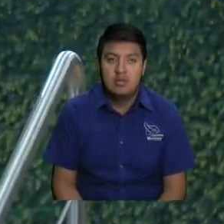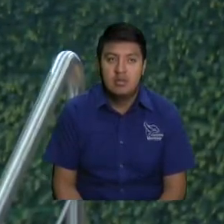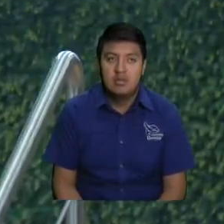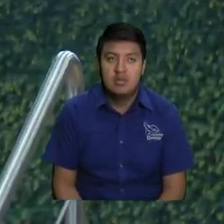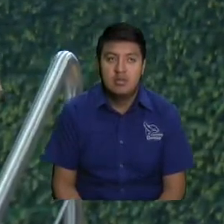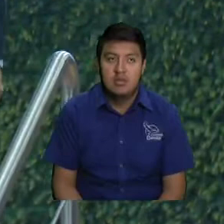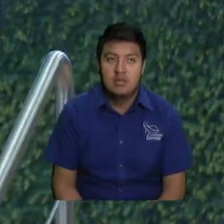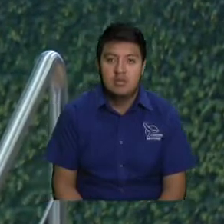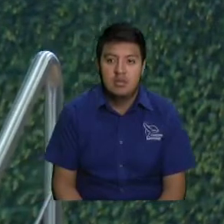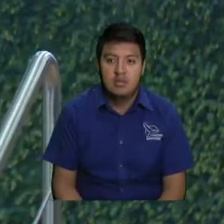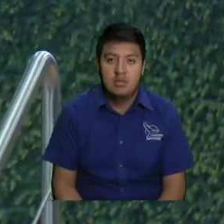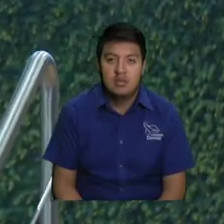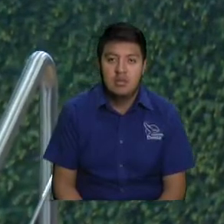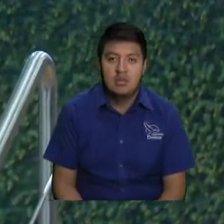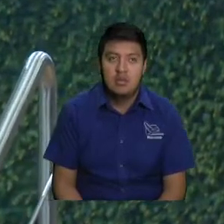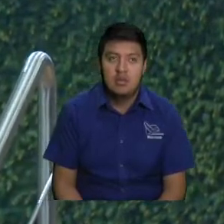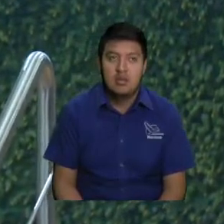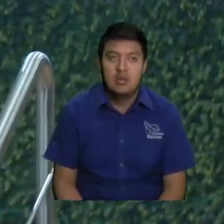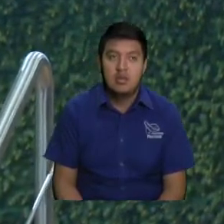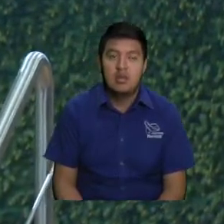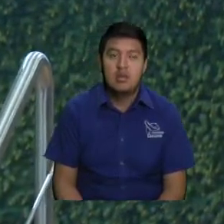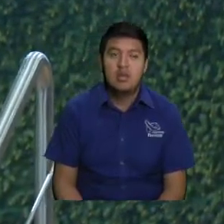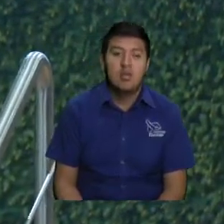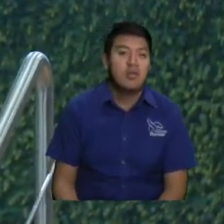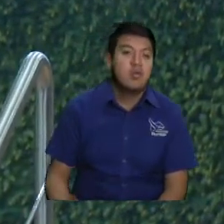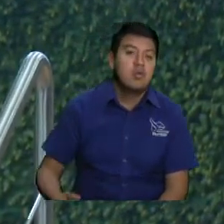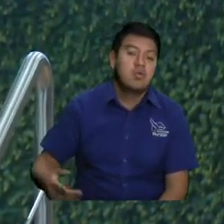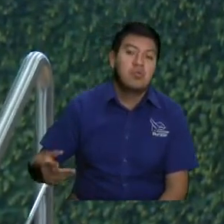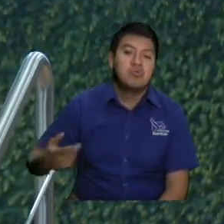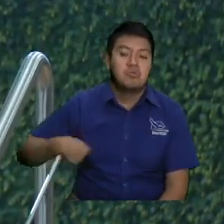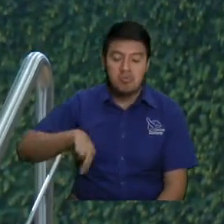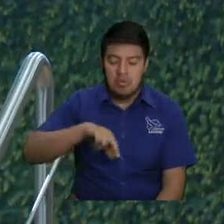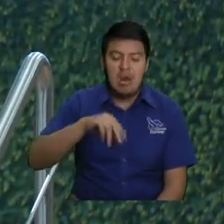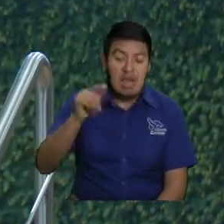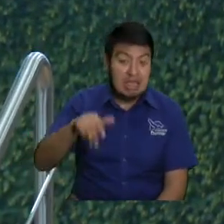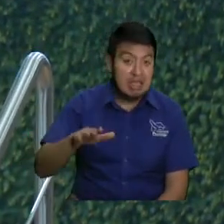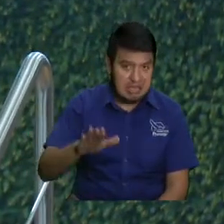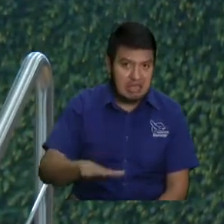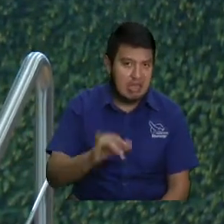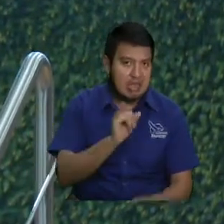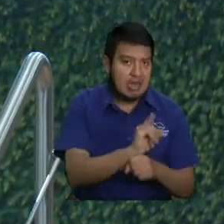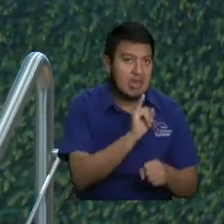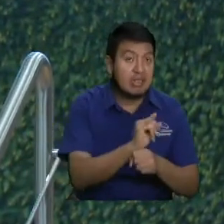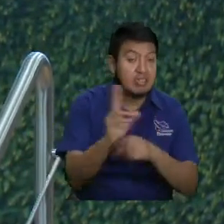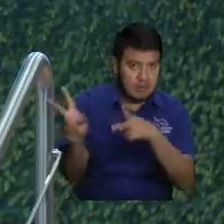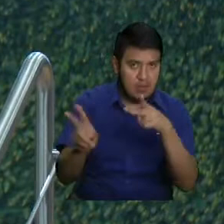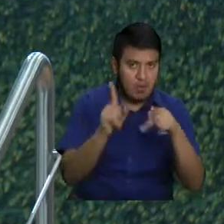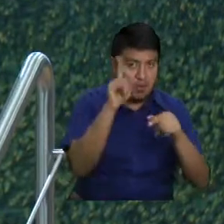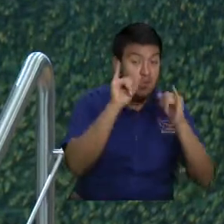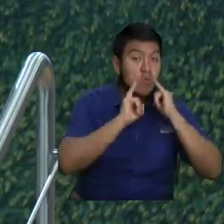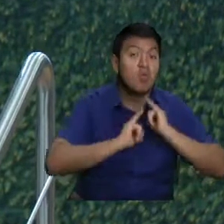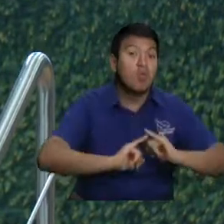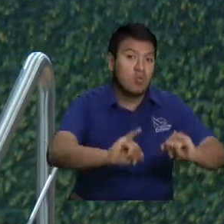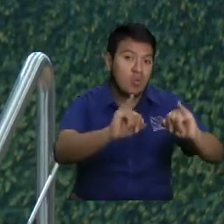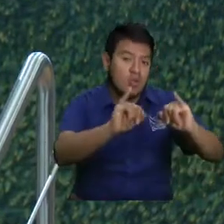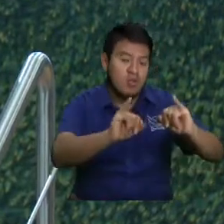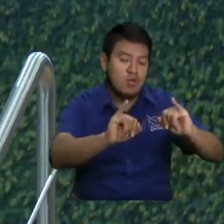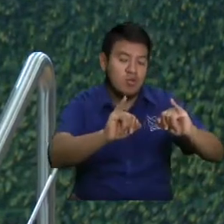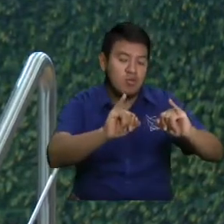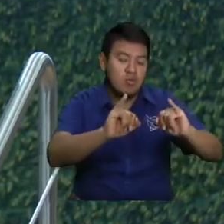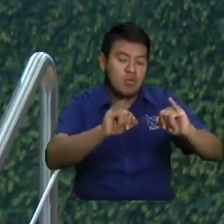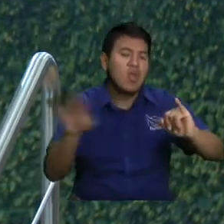si se convertía, ¿ah? Siempre andaba con su kipa y llegó y empezó. Y como lo empezamos a